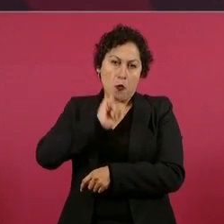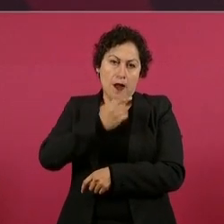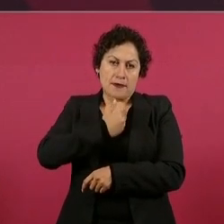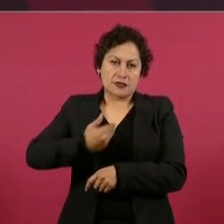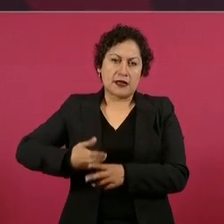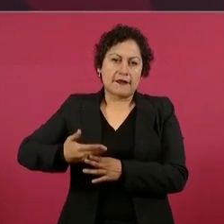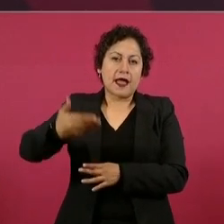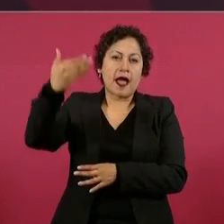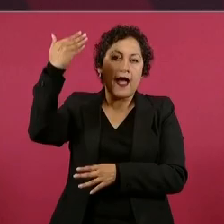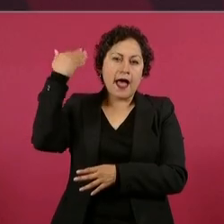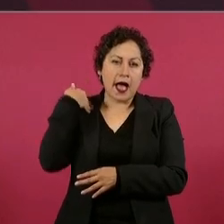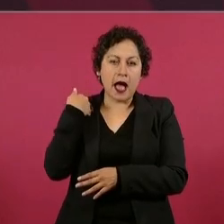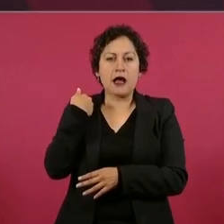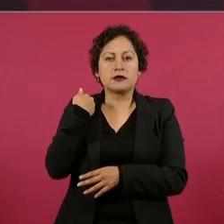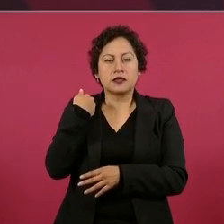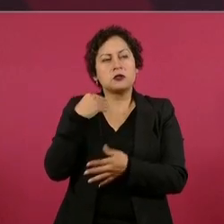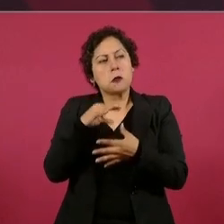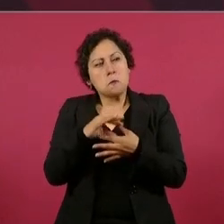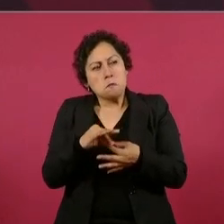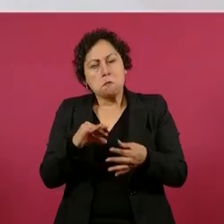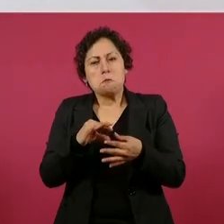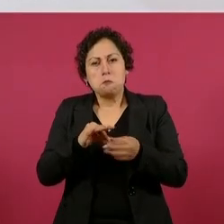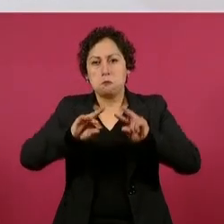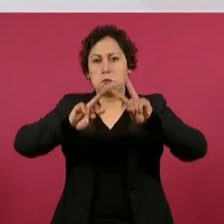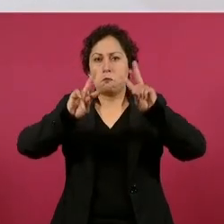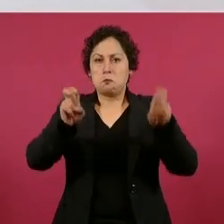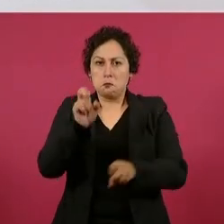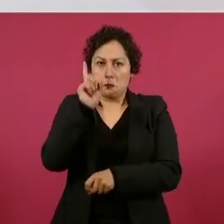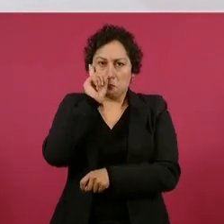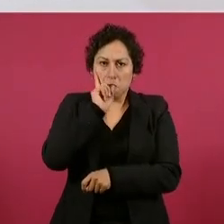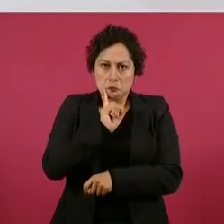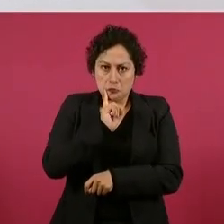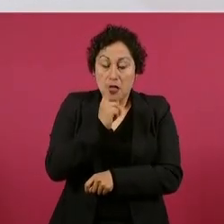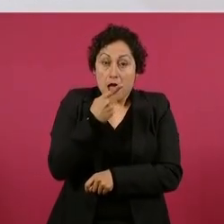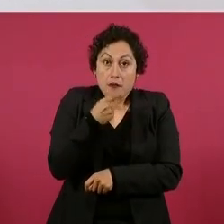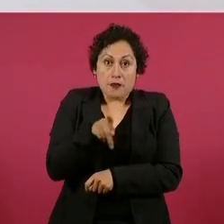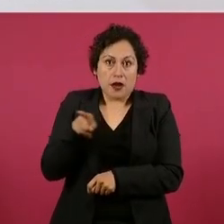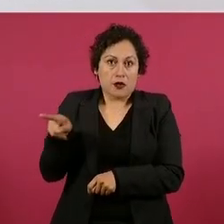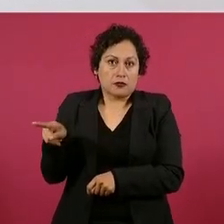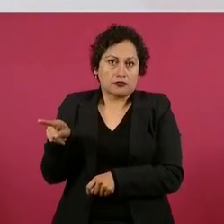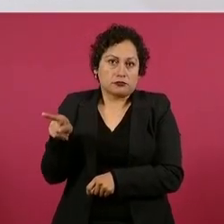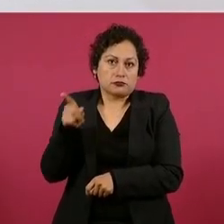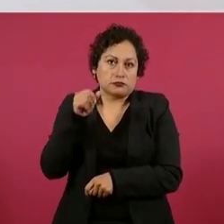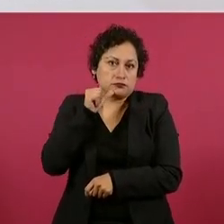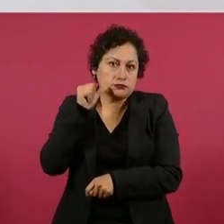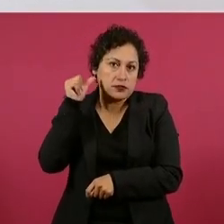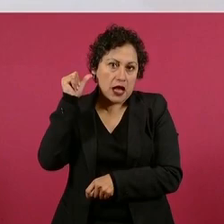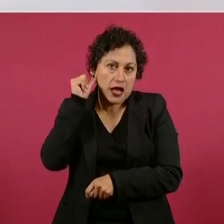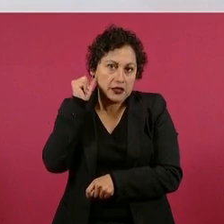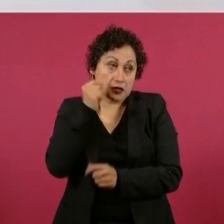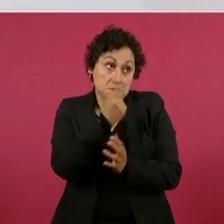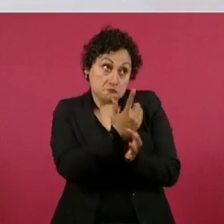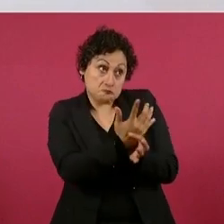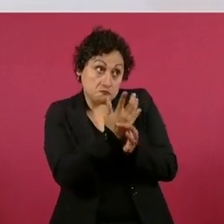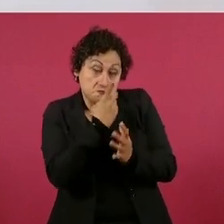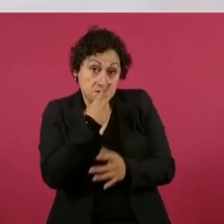sí fue más enfática. sobre la importancia de las mujeres.